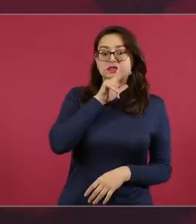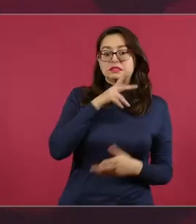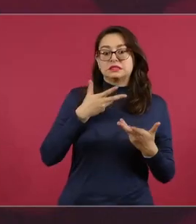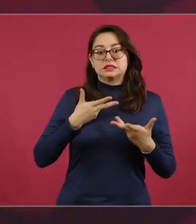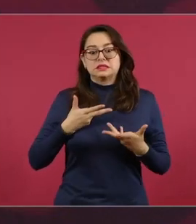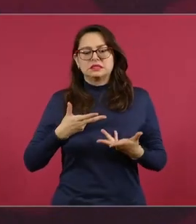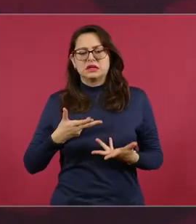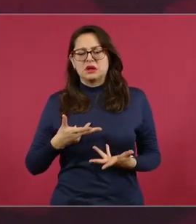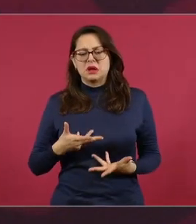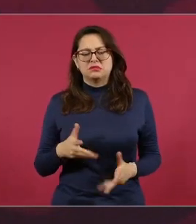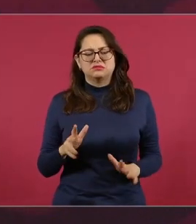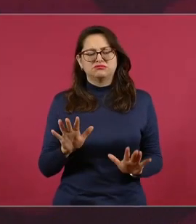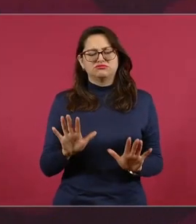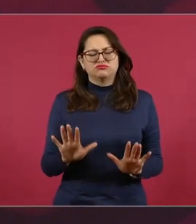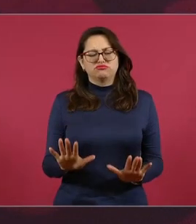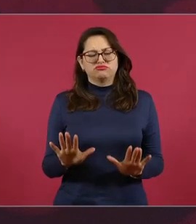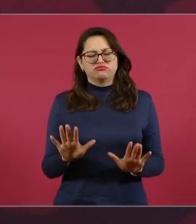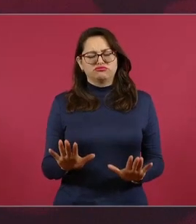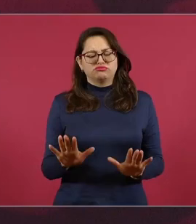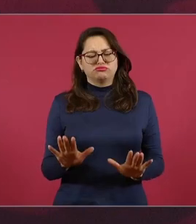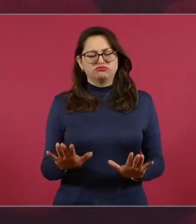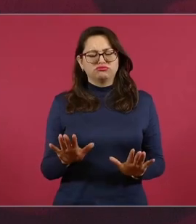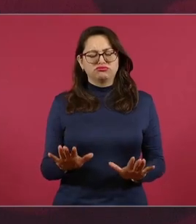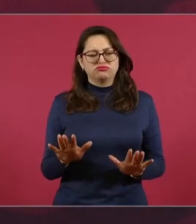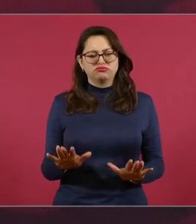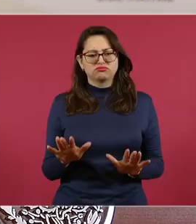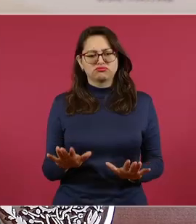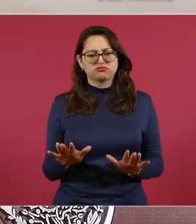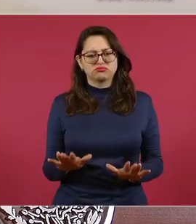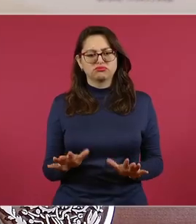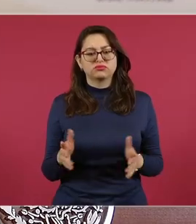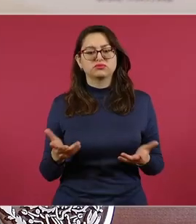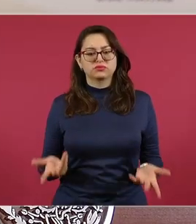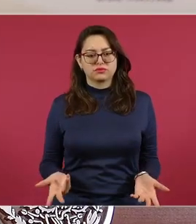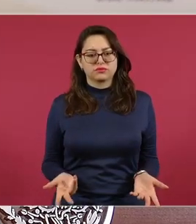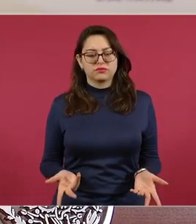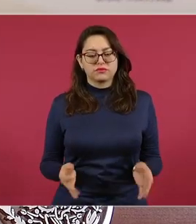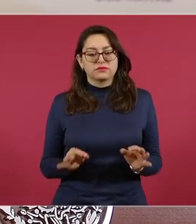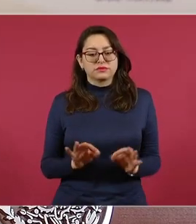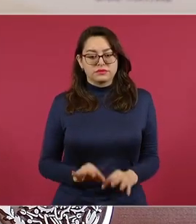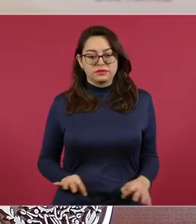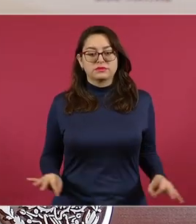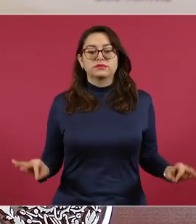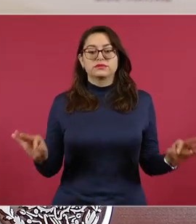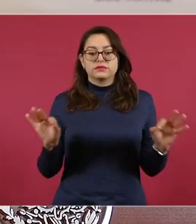tengamos que usar el tiempo